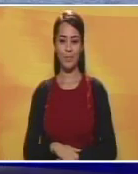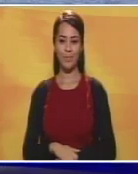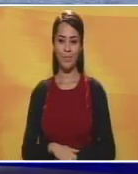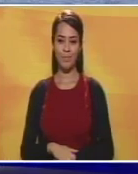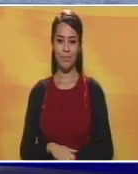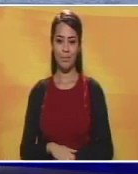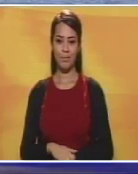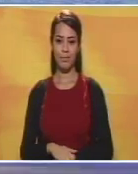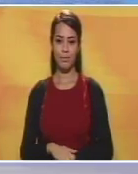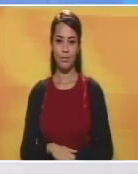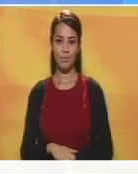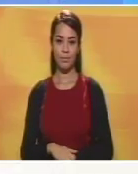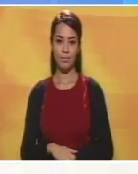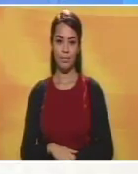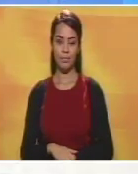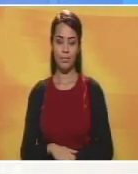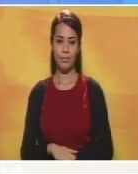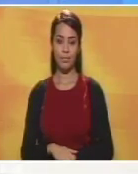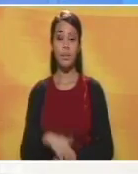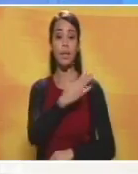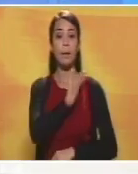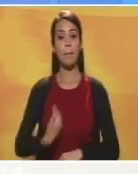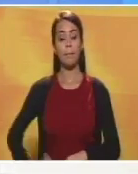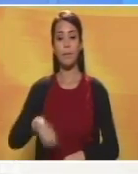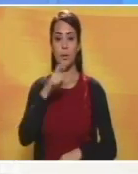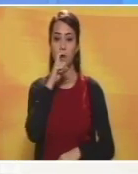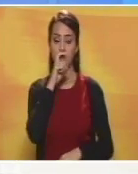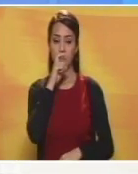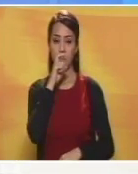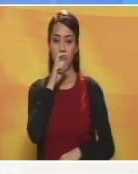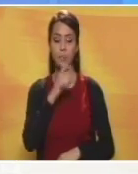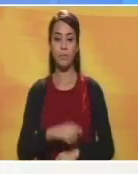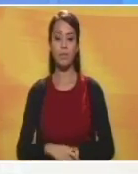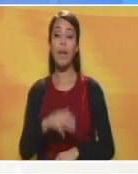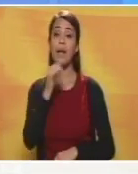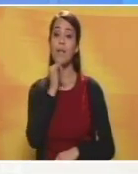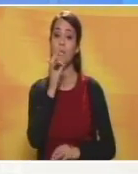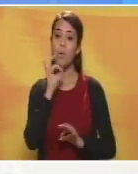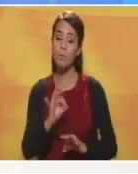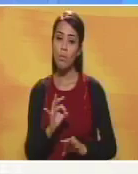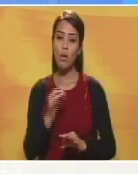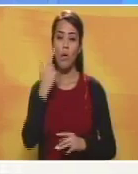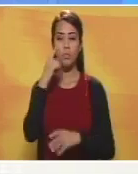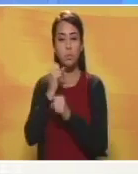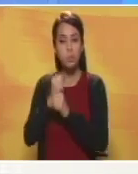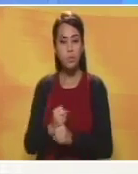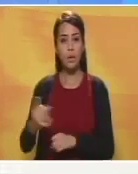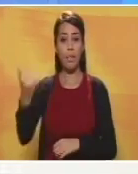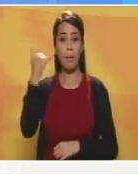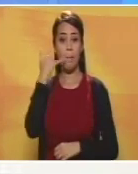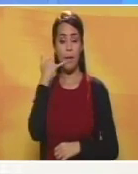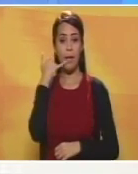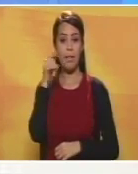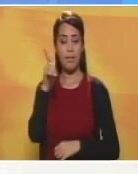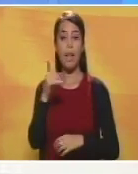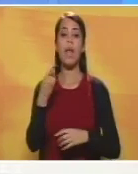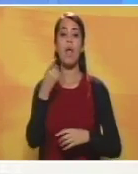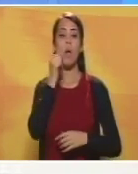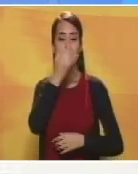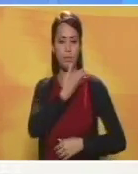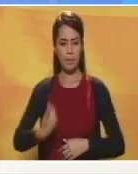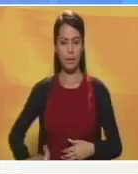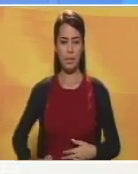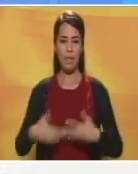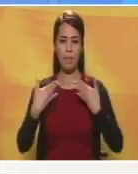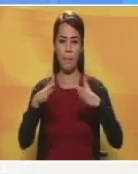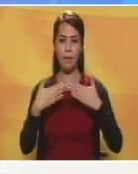y lo hacemos de inmediato. El presidente de la República, Nicolás Maduro, anunció estar a la espera de la llamada de su par panameño Juan Carlos Varela